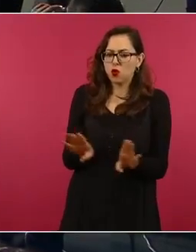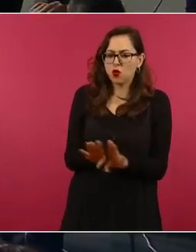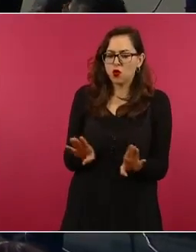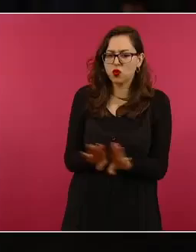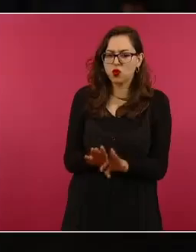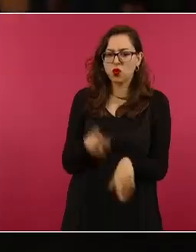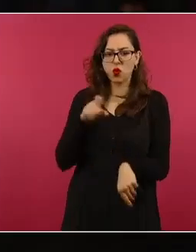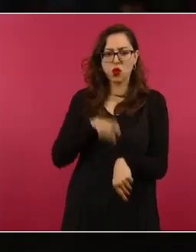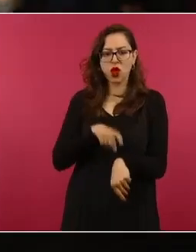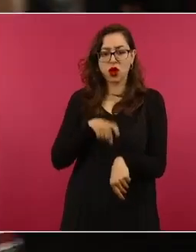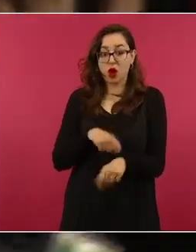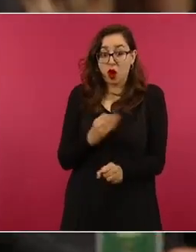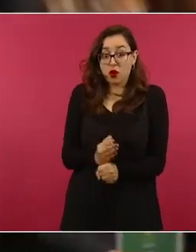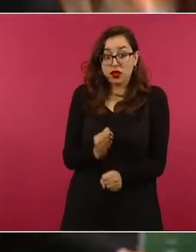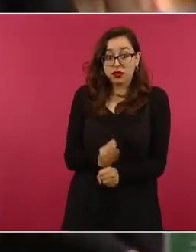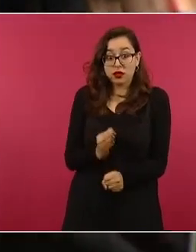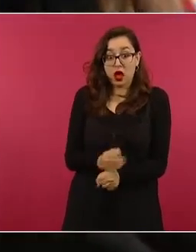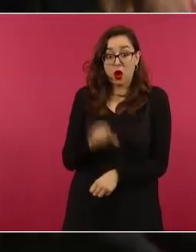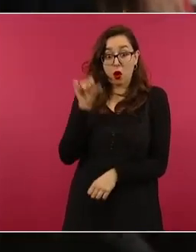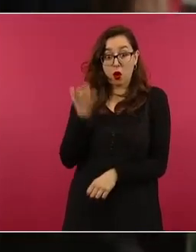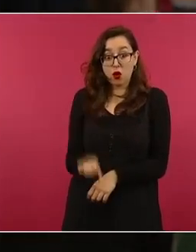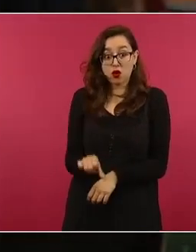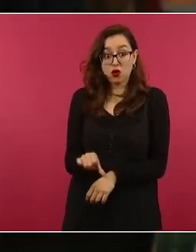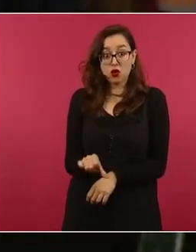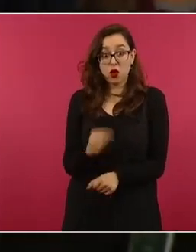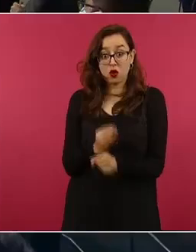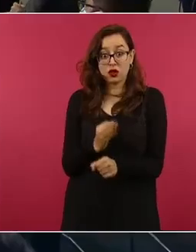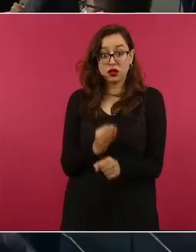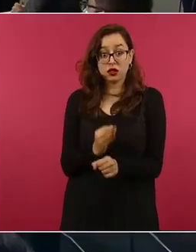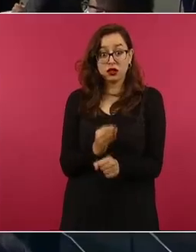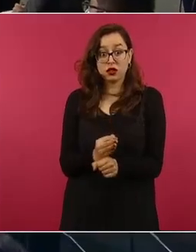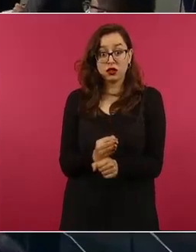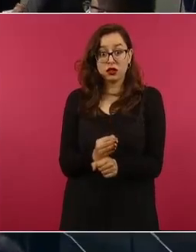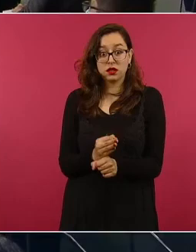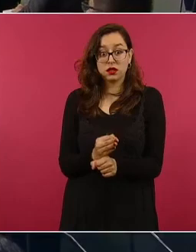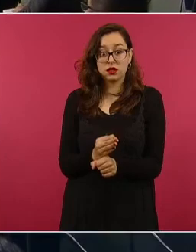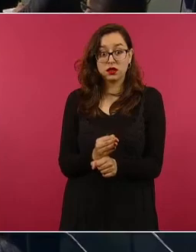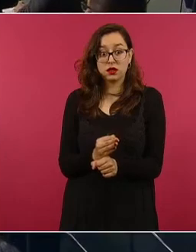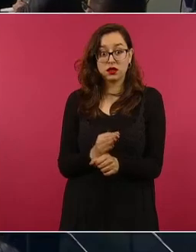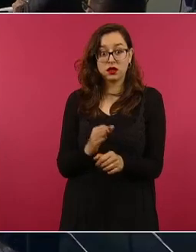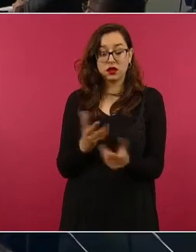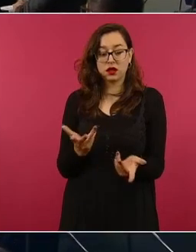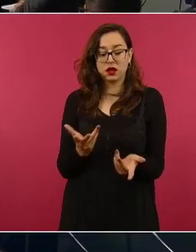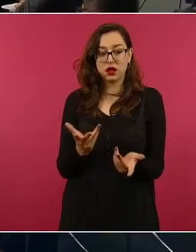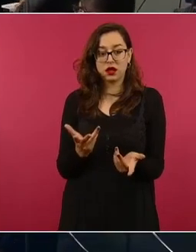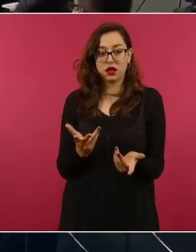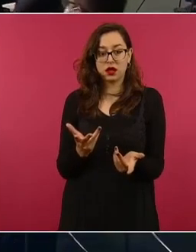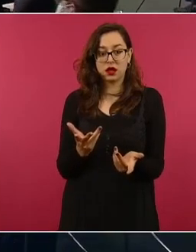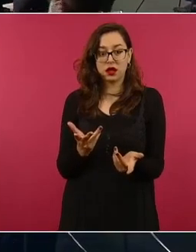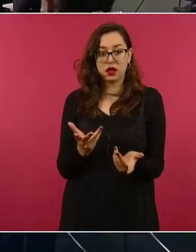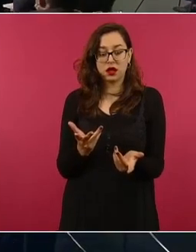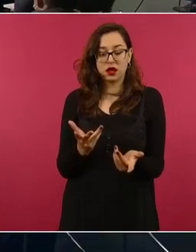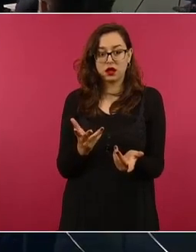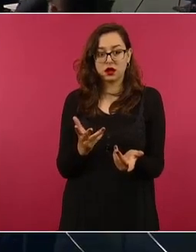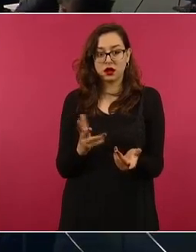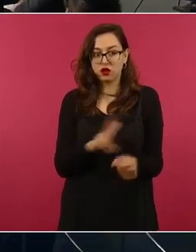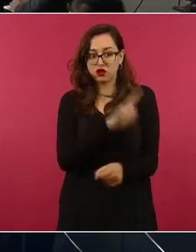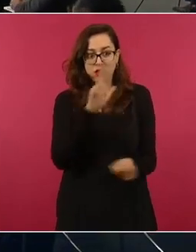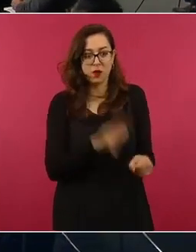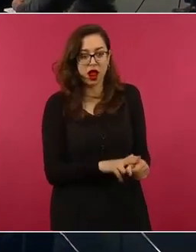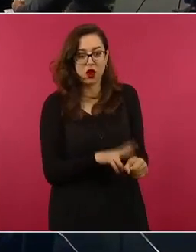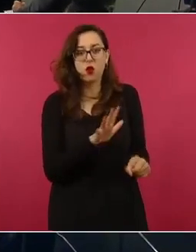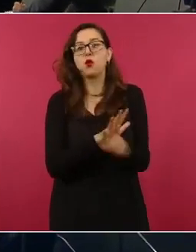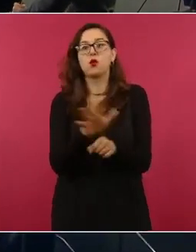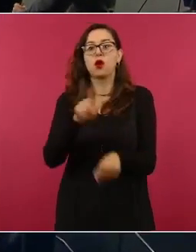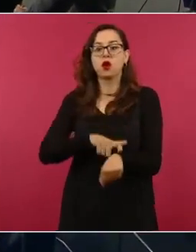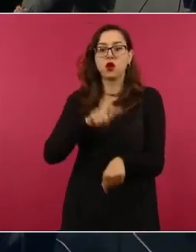el que estamos ahorita. El que tenemos hoy. No, quedaría el normal. ¿Normal? Sí.